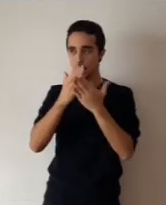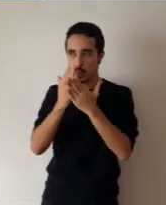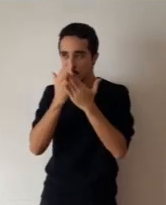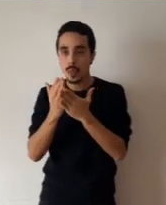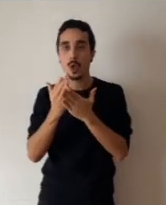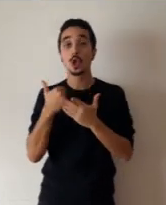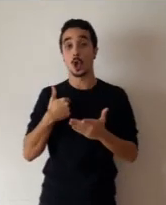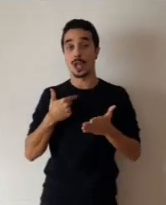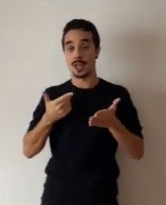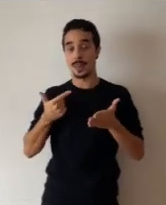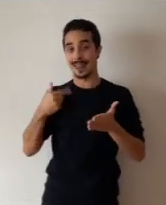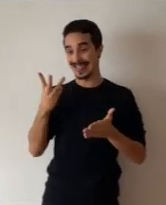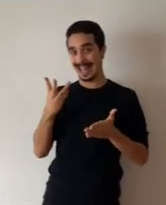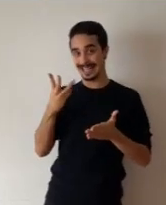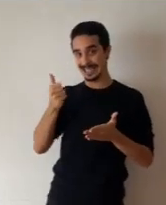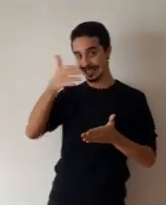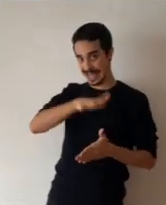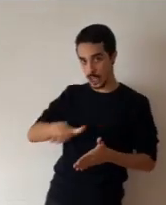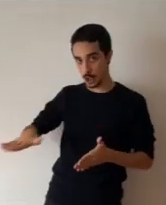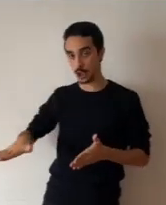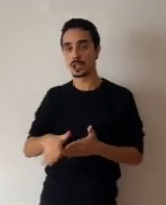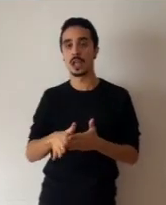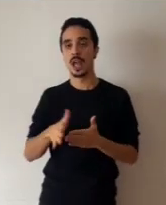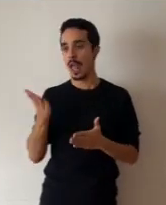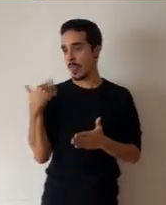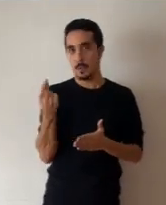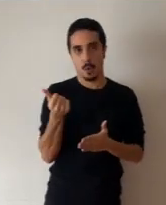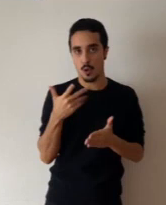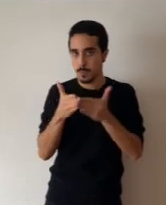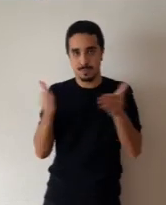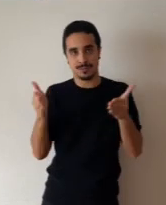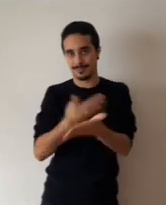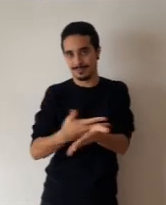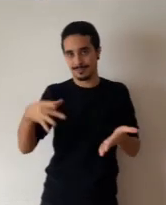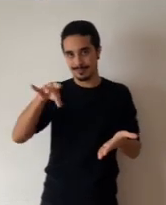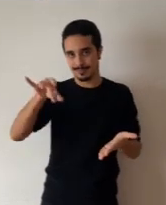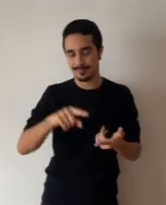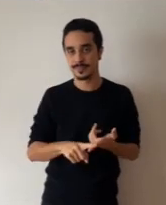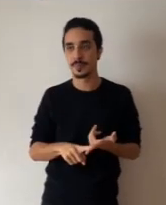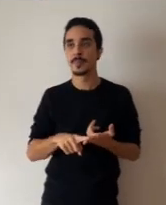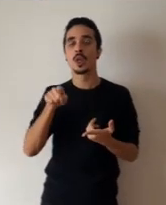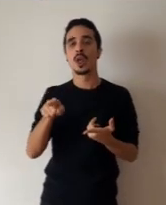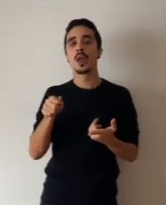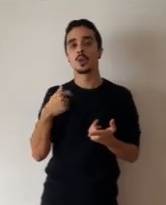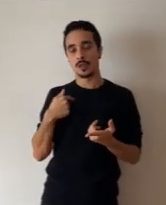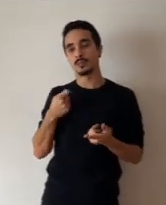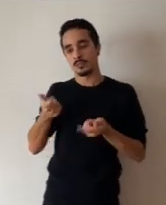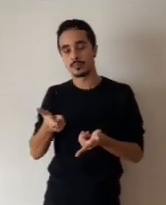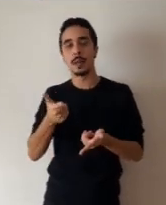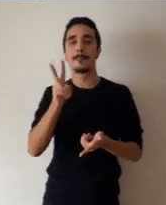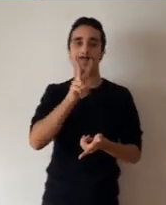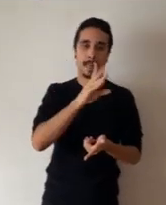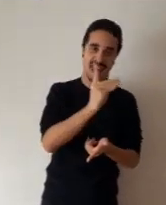con todos, ahora mismo tengo 3 niños que han debutado hace muy poco utilizando vitamina